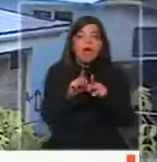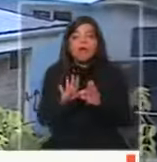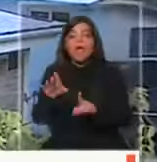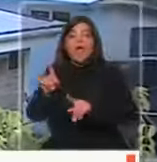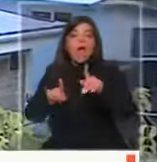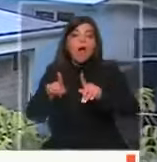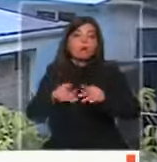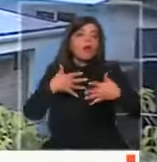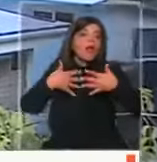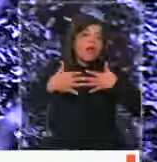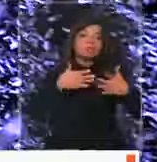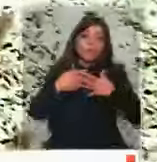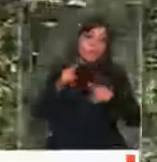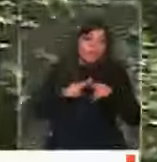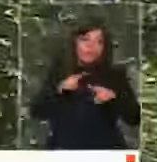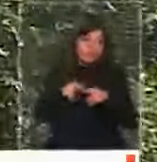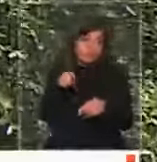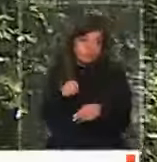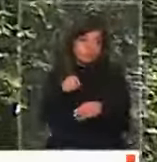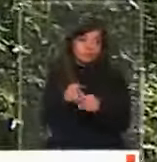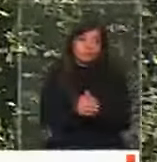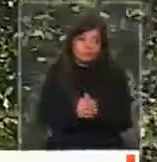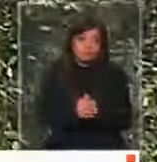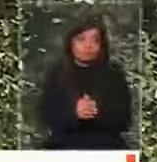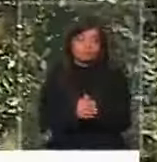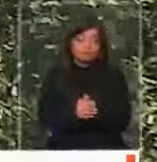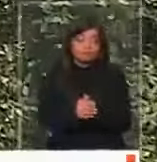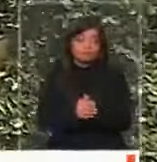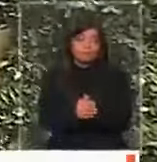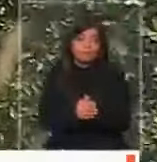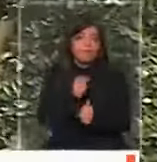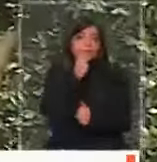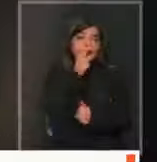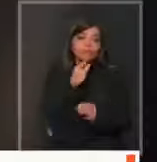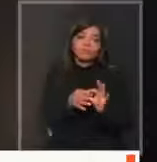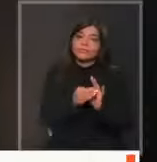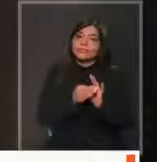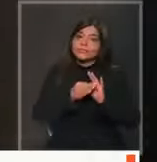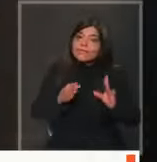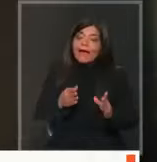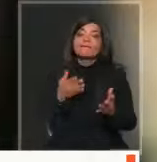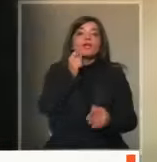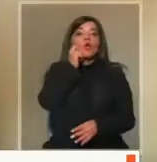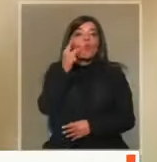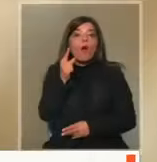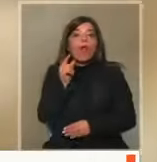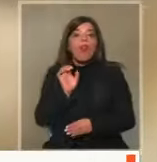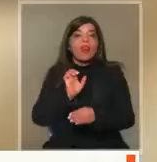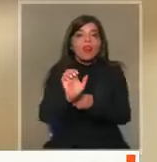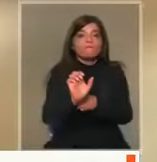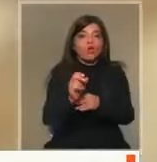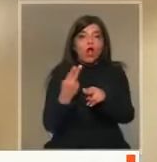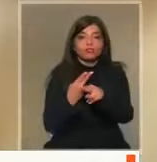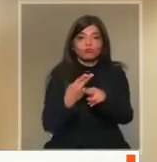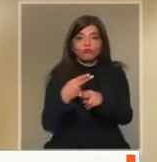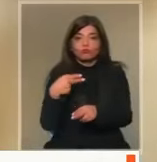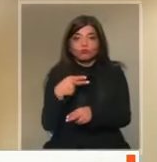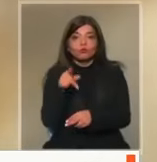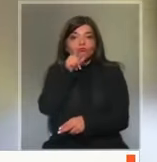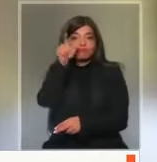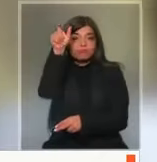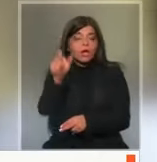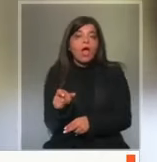medidas naturales que estamos haciendo. Sin duda, una de las denuncias más graves tiene que ver con las violaciones que habría cometido un